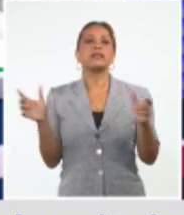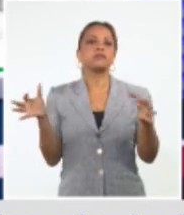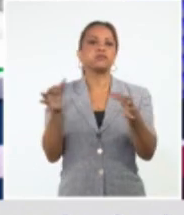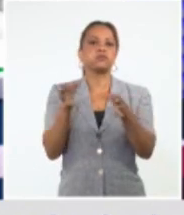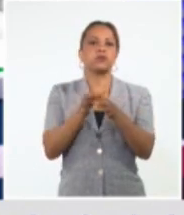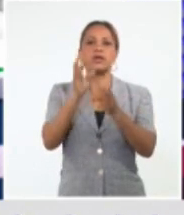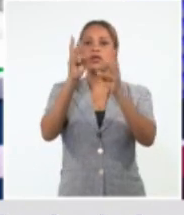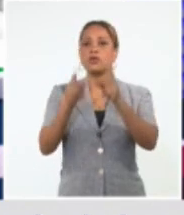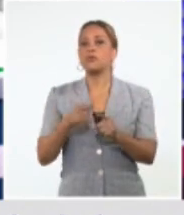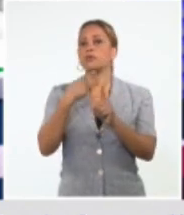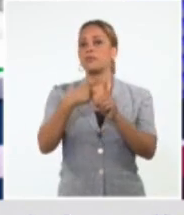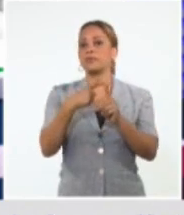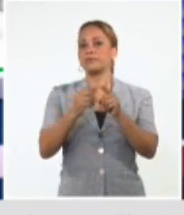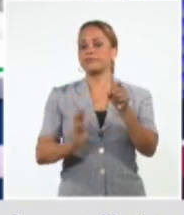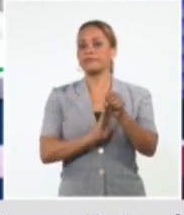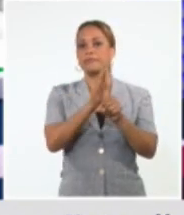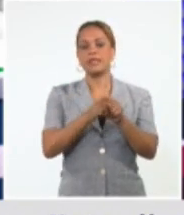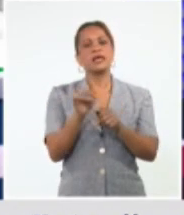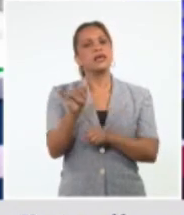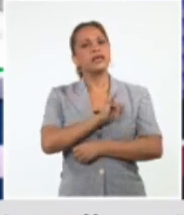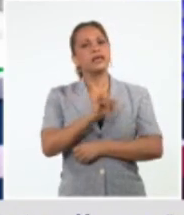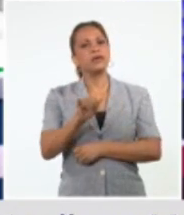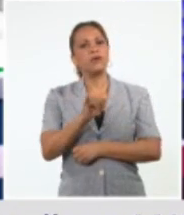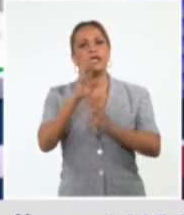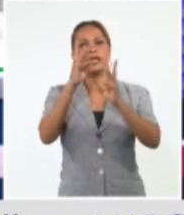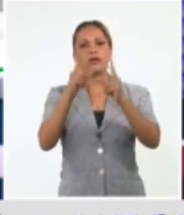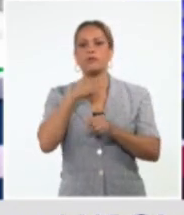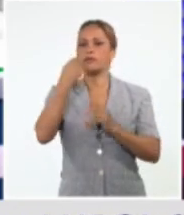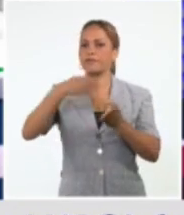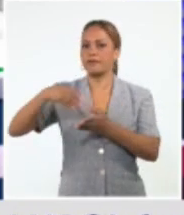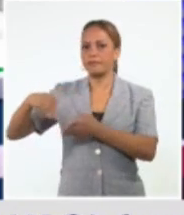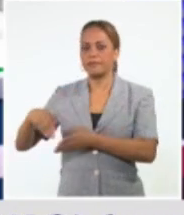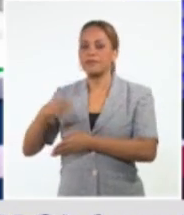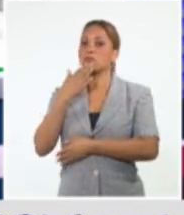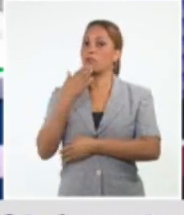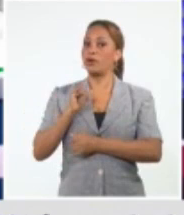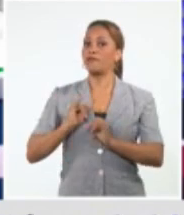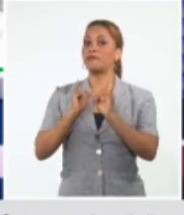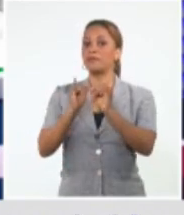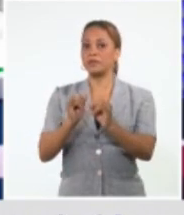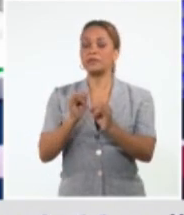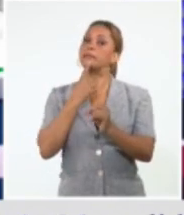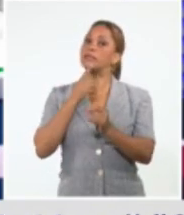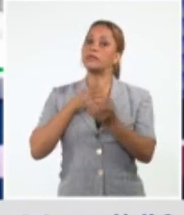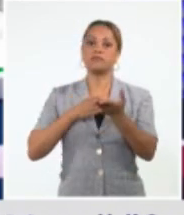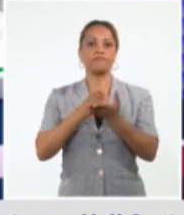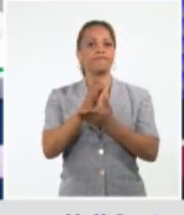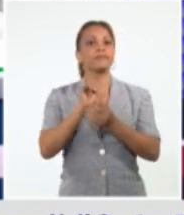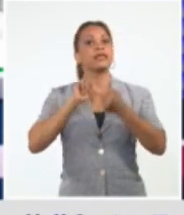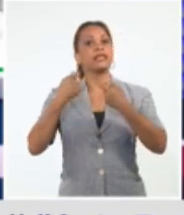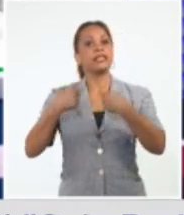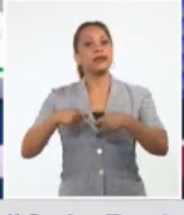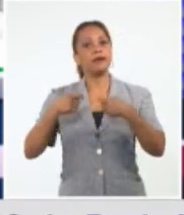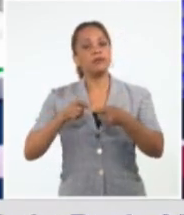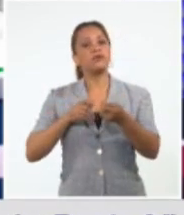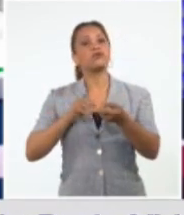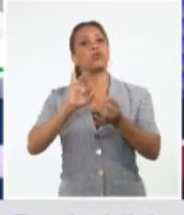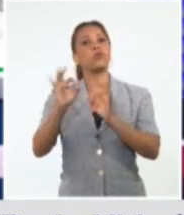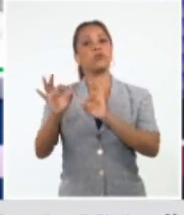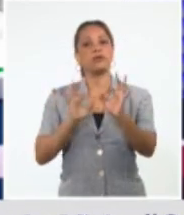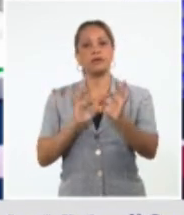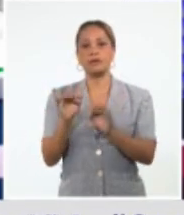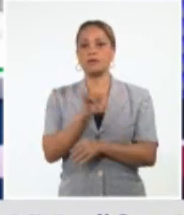diagnosticados con la COVID-19. También el número de fallecidos son buenas noticias, pero hay que extremar las medidas y también mantenerse atentos